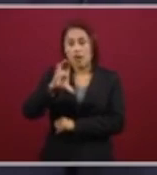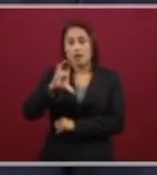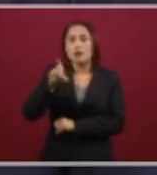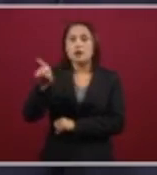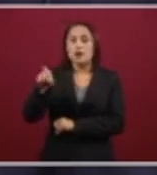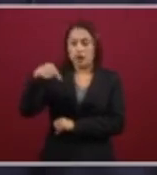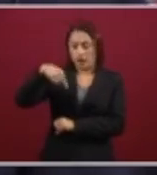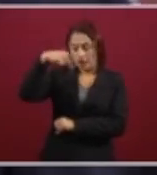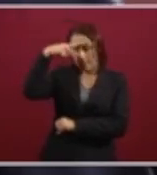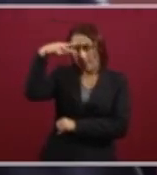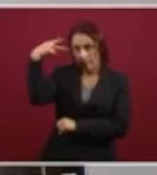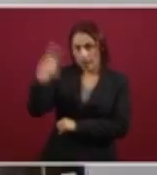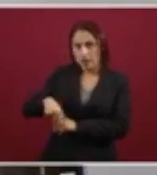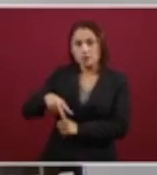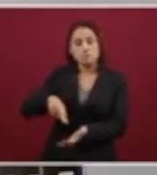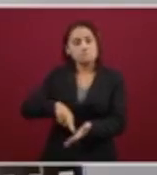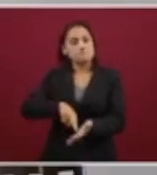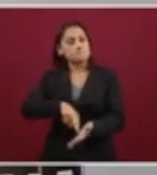Lo hicimos primero